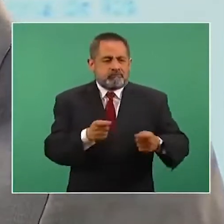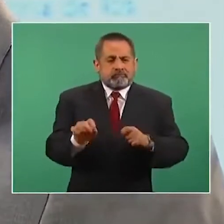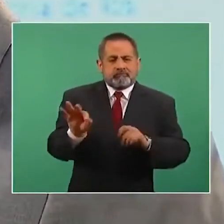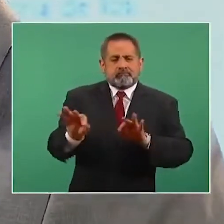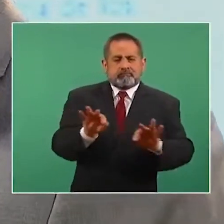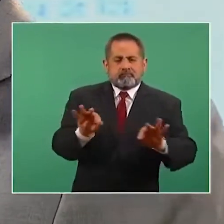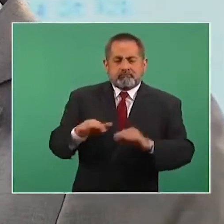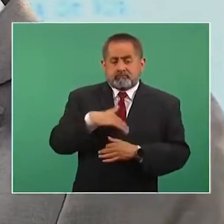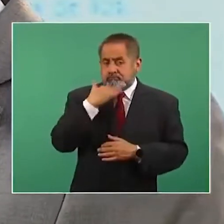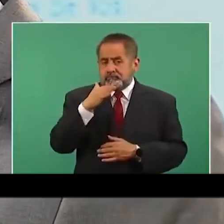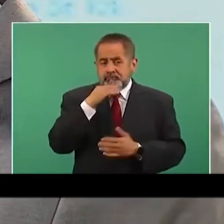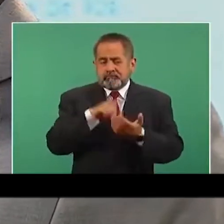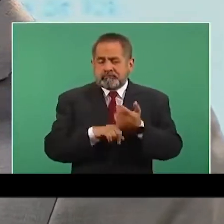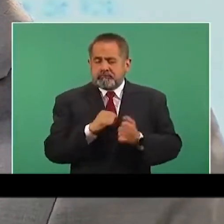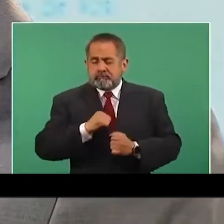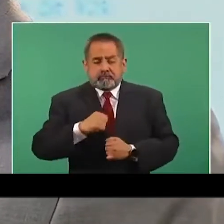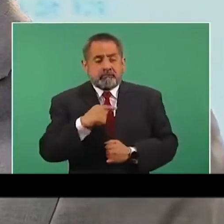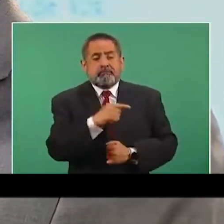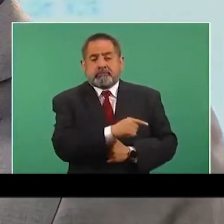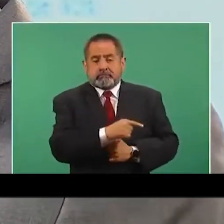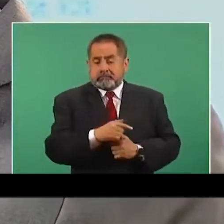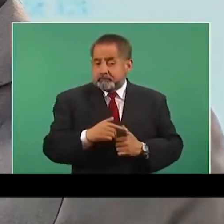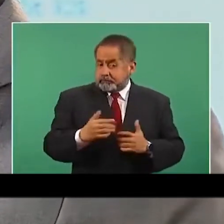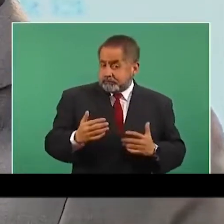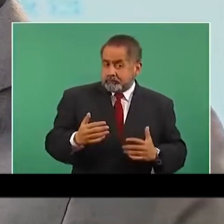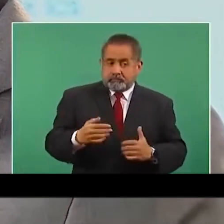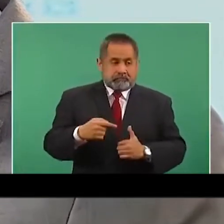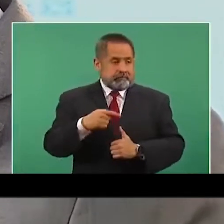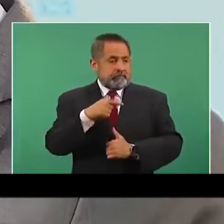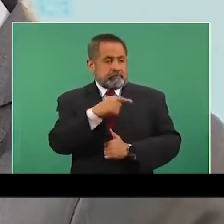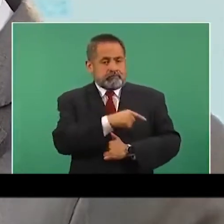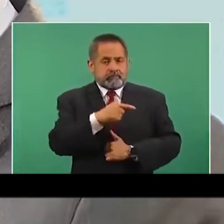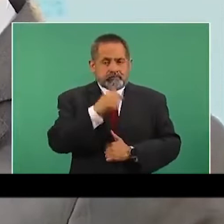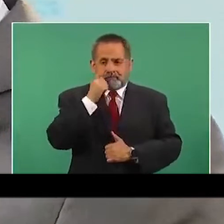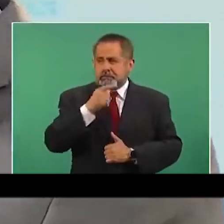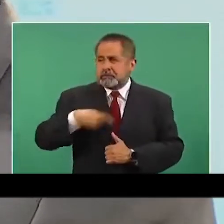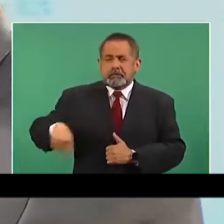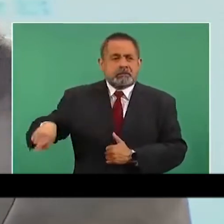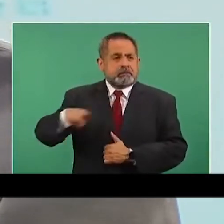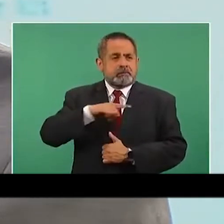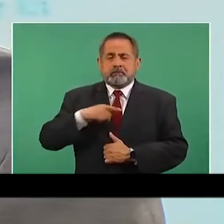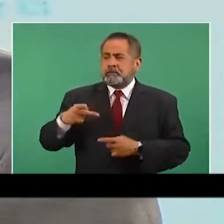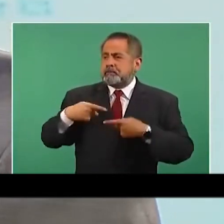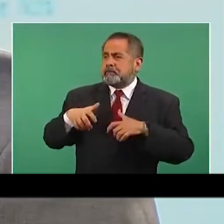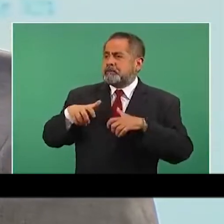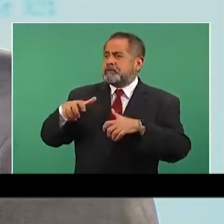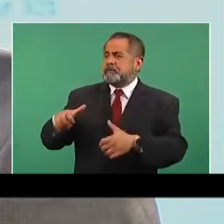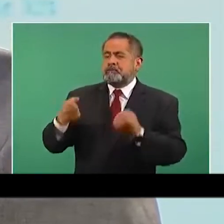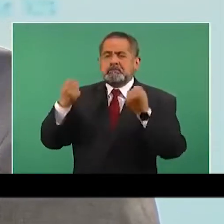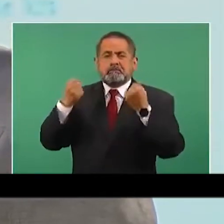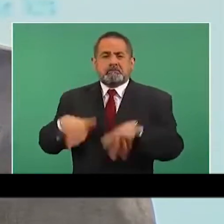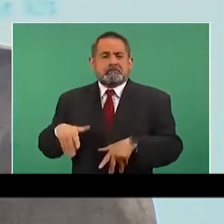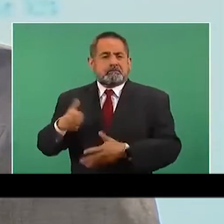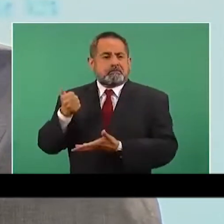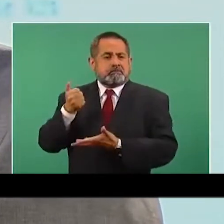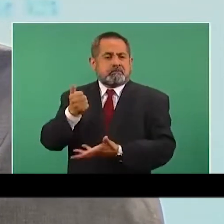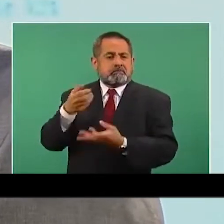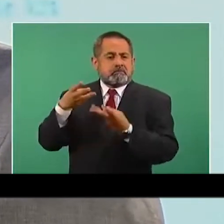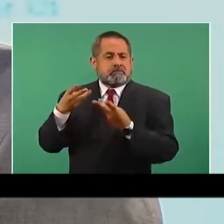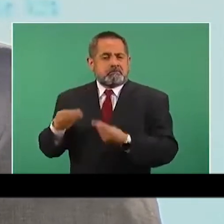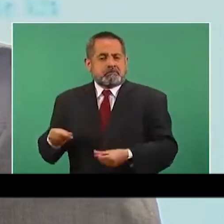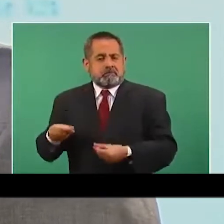influyentismo, con lo que han afectado gravemente la hacienda pública